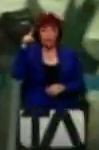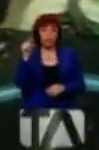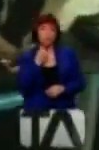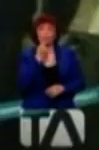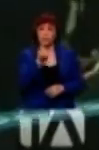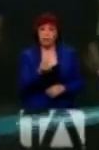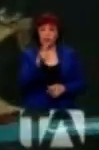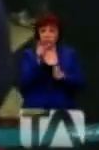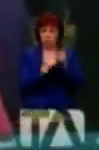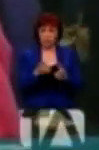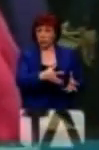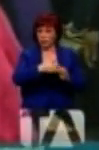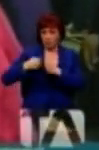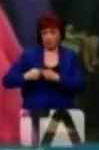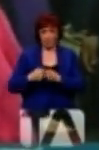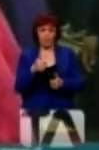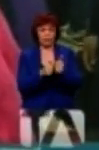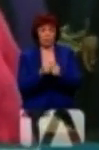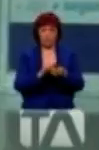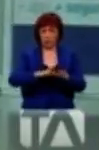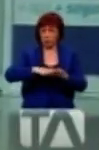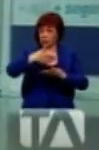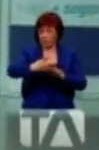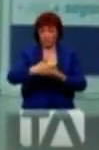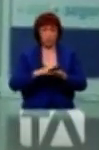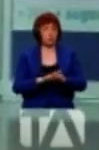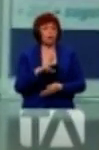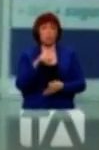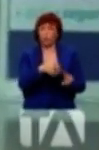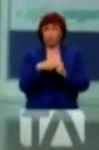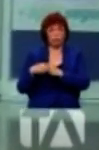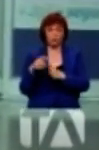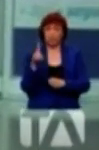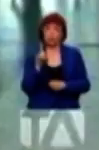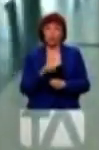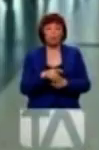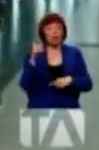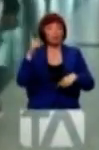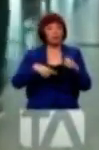no serán despojadas de sus aparatos como tablets, celulares, computadores, pero